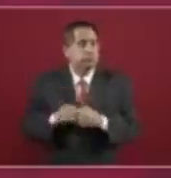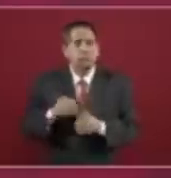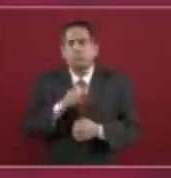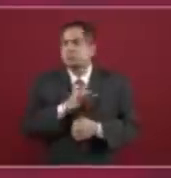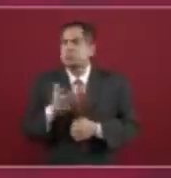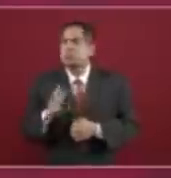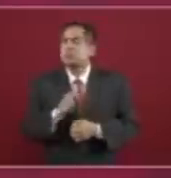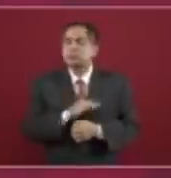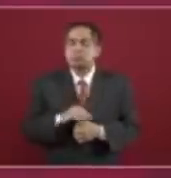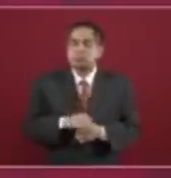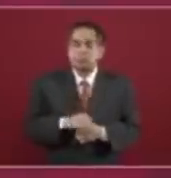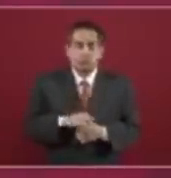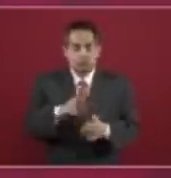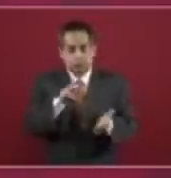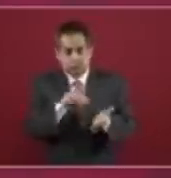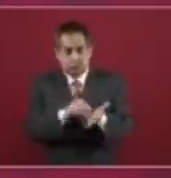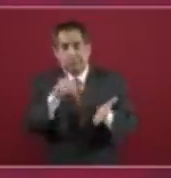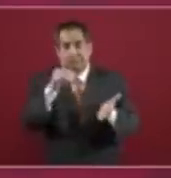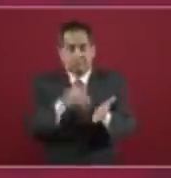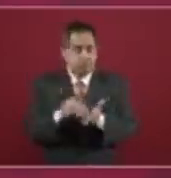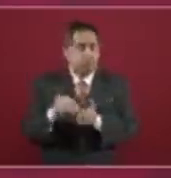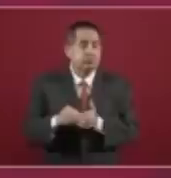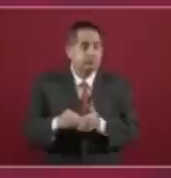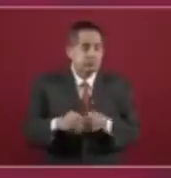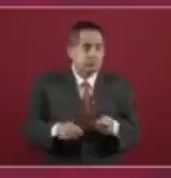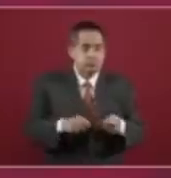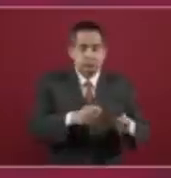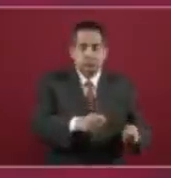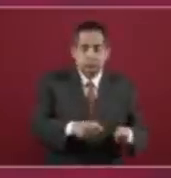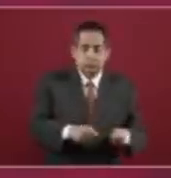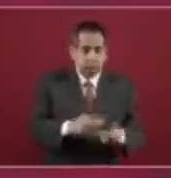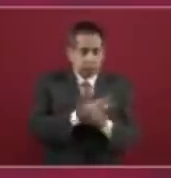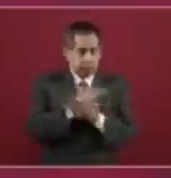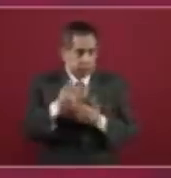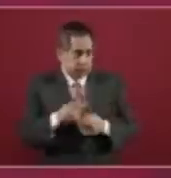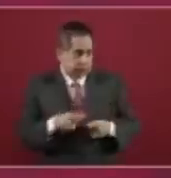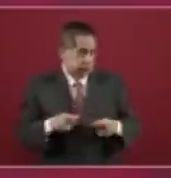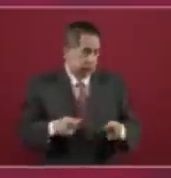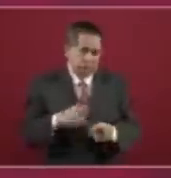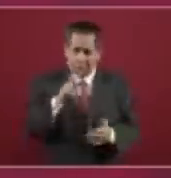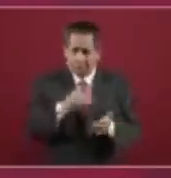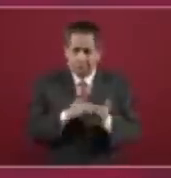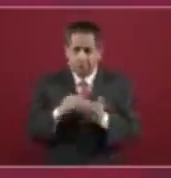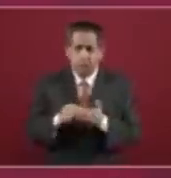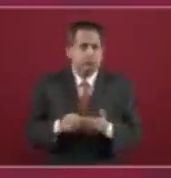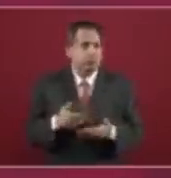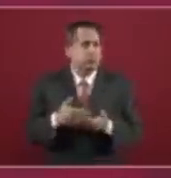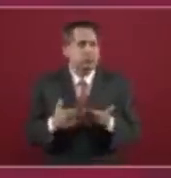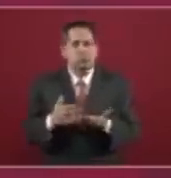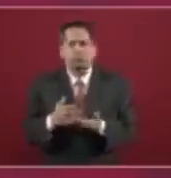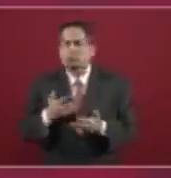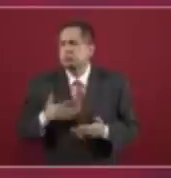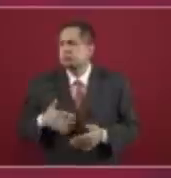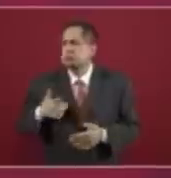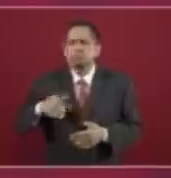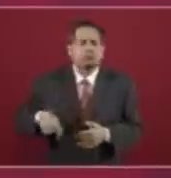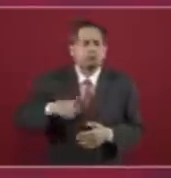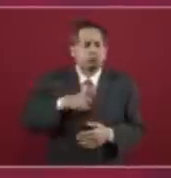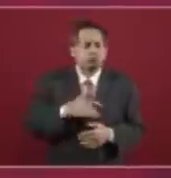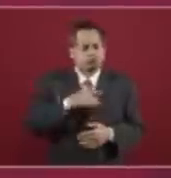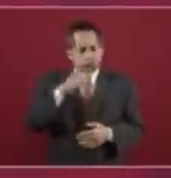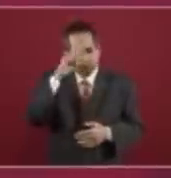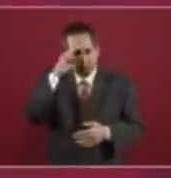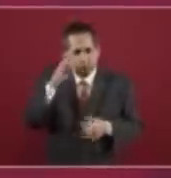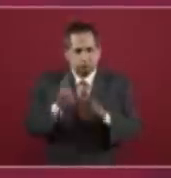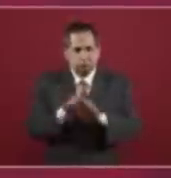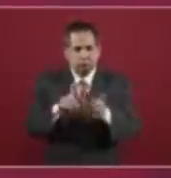alrededor de 3,000 millones en este programa. Ahora nosotros calculamos que se